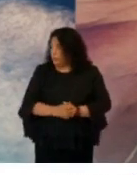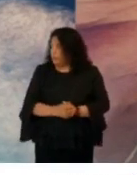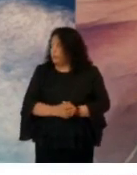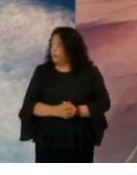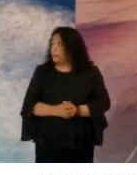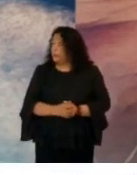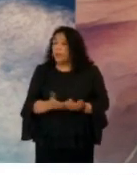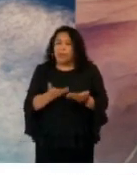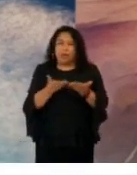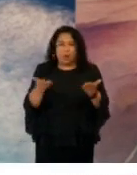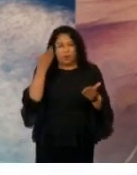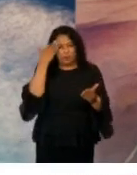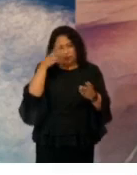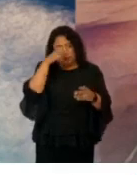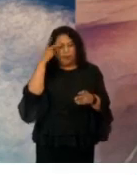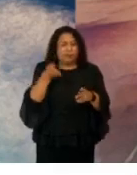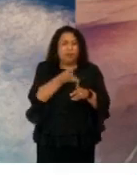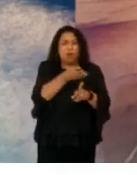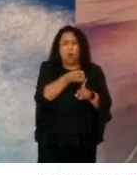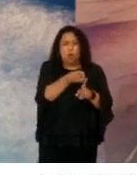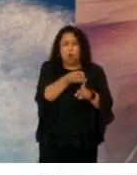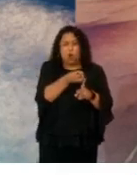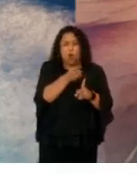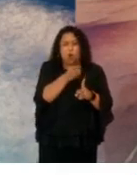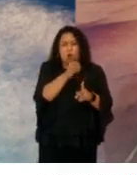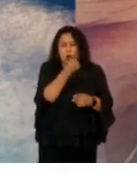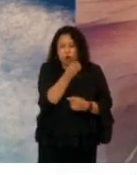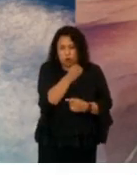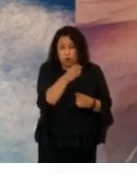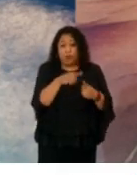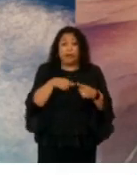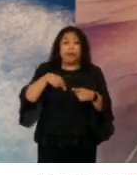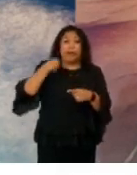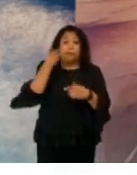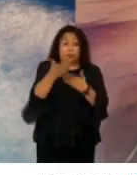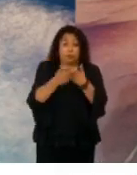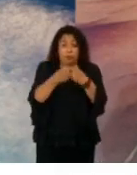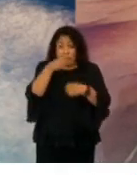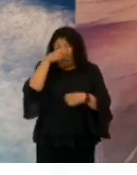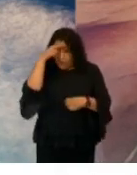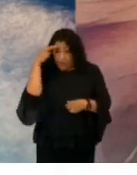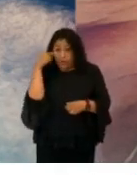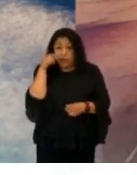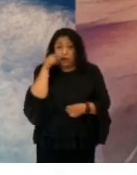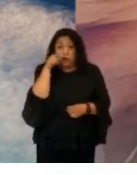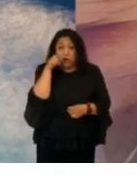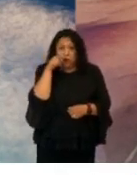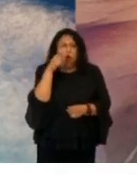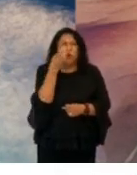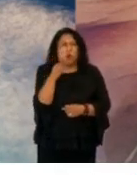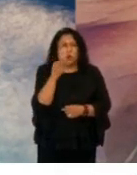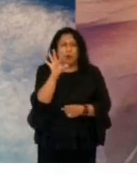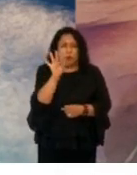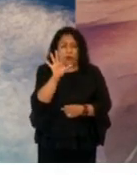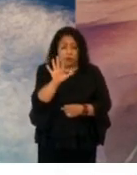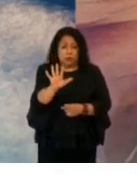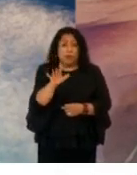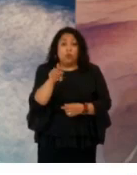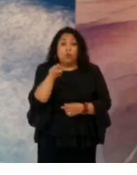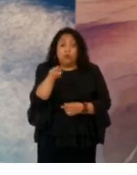en el verano, estamos hablando de octubre, en el verano del año entrante, octubre 45,